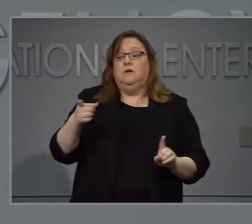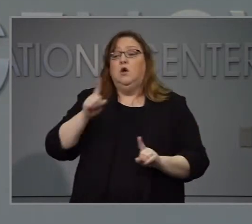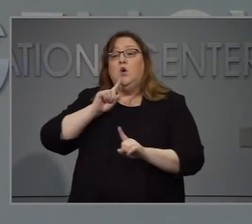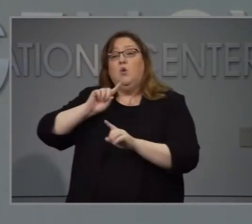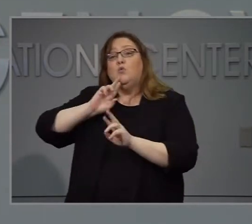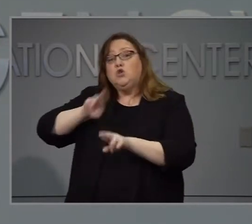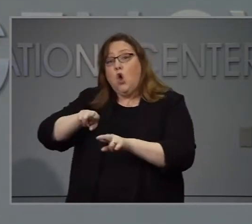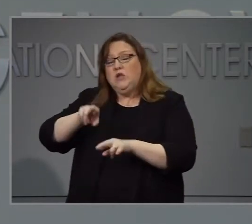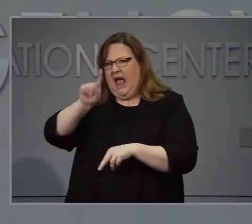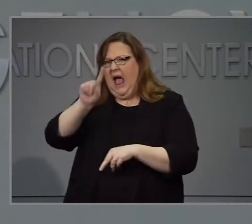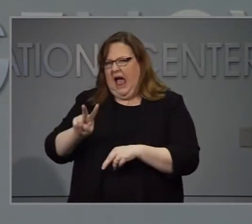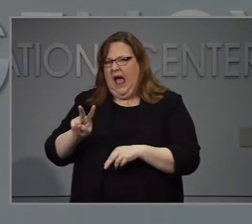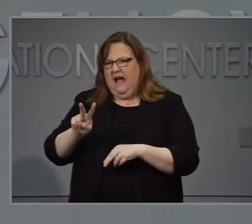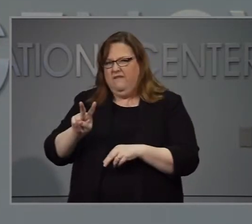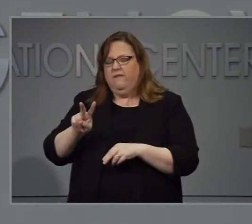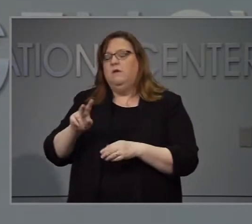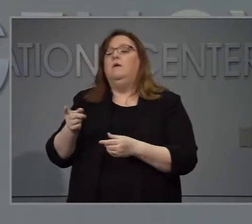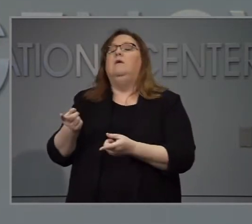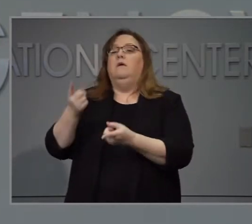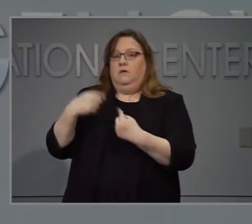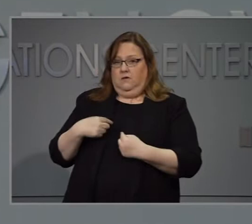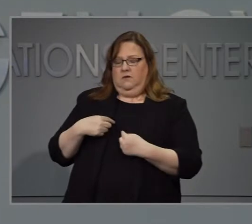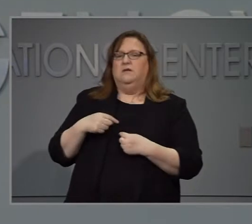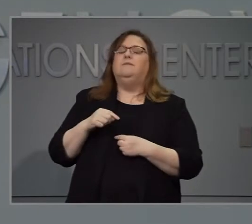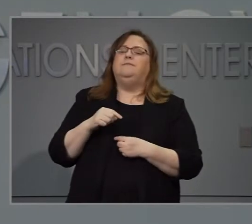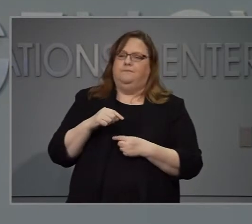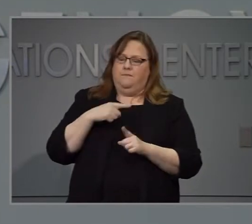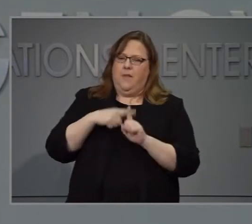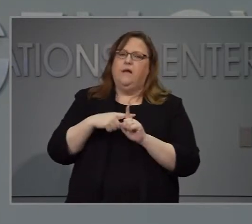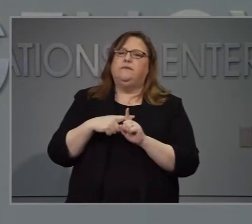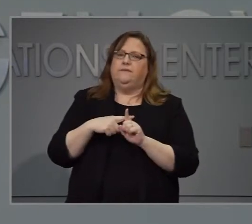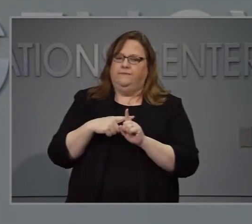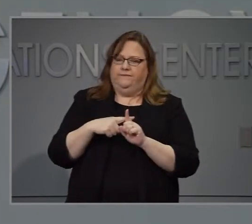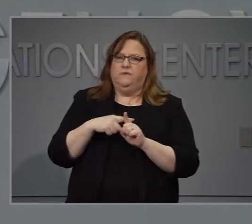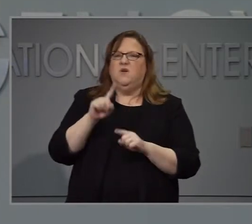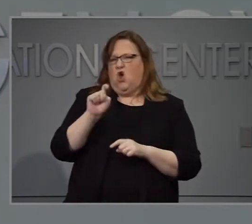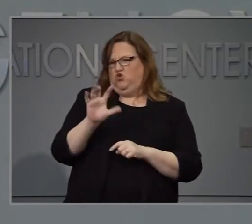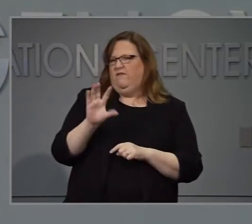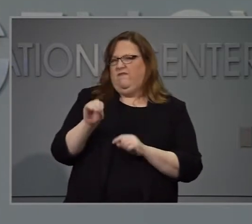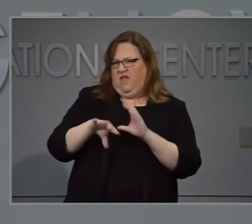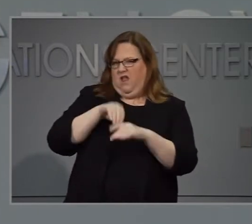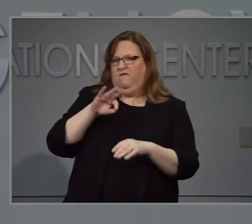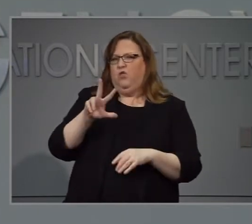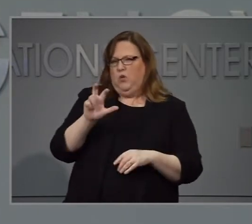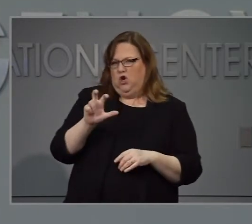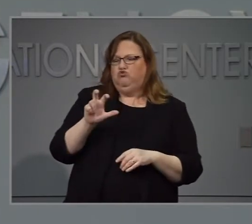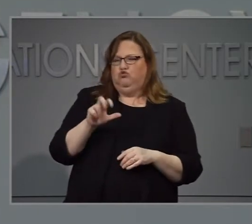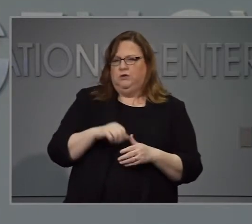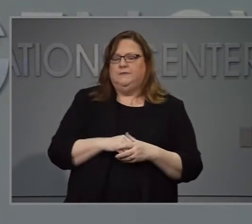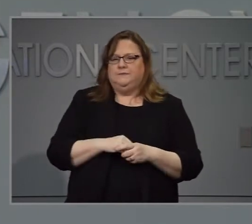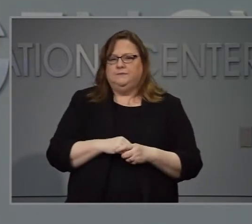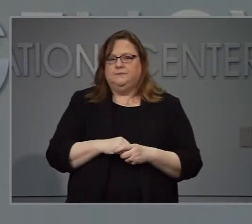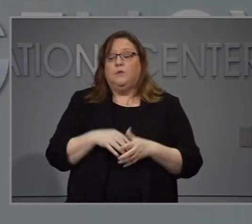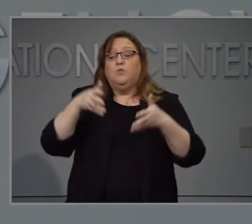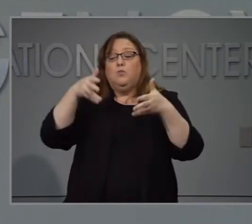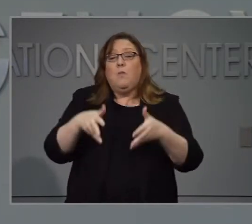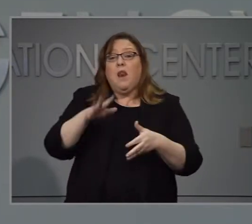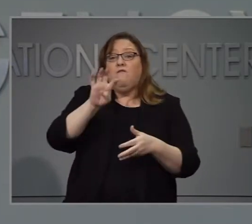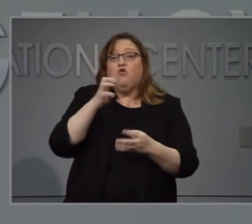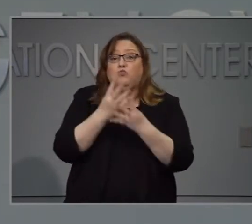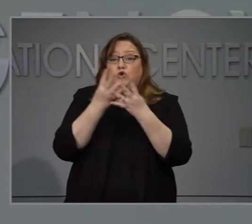y más de la mitad son positivos a los 400 delincuentes restantes se les hicieron pruebas y a